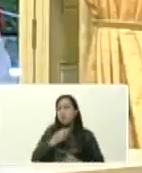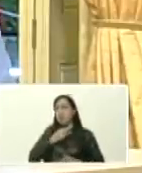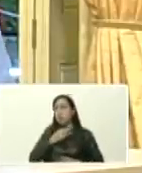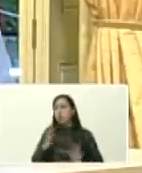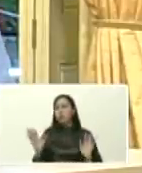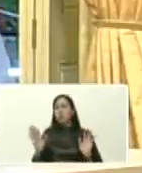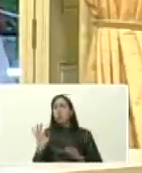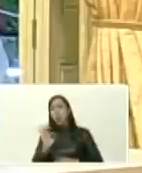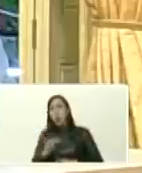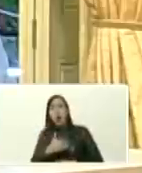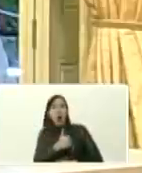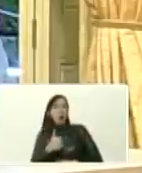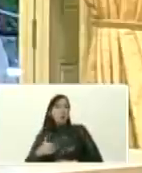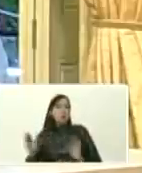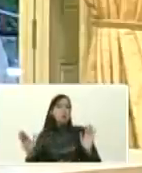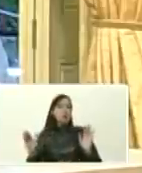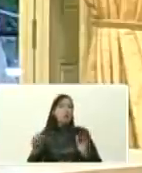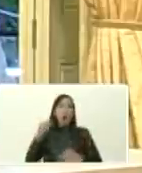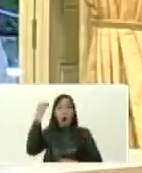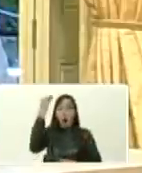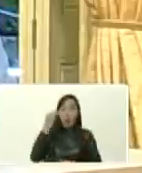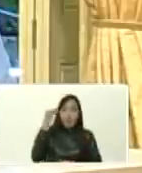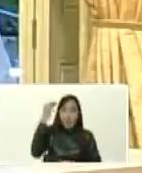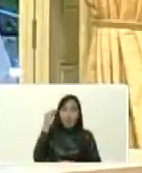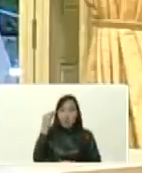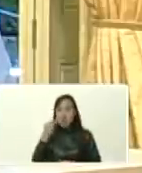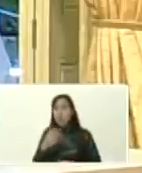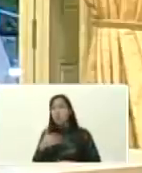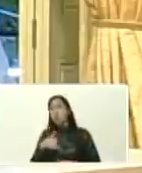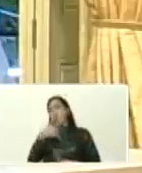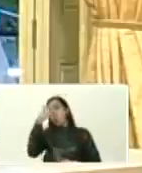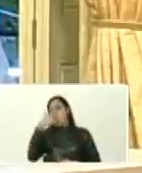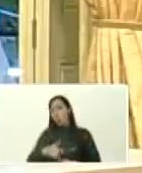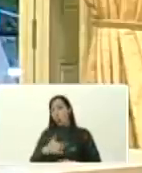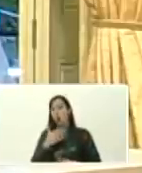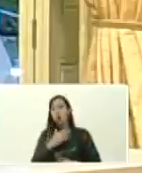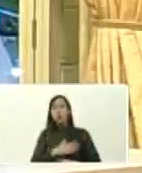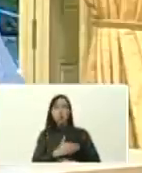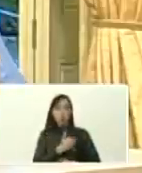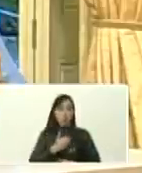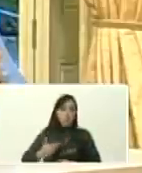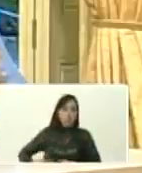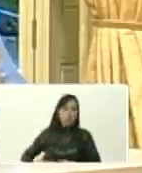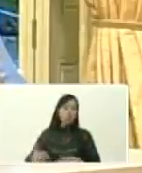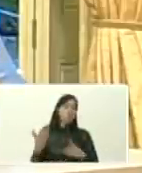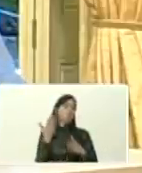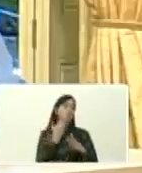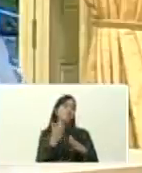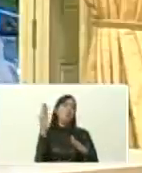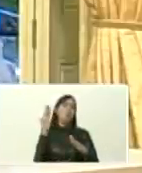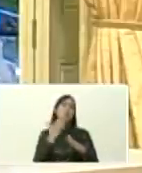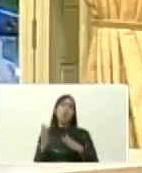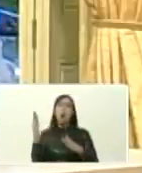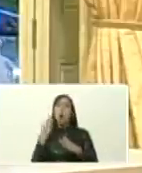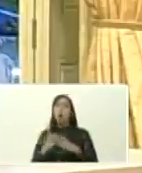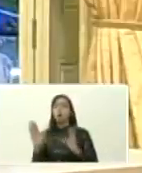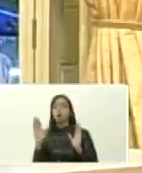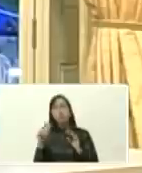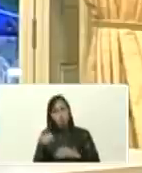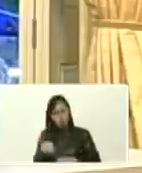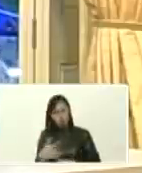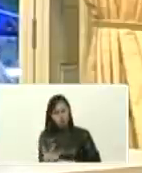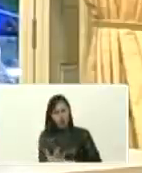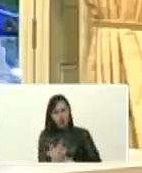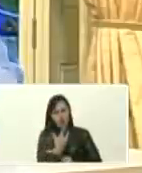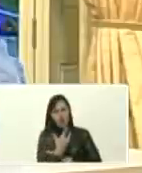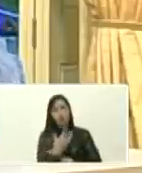quiere, que está pensando para ver si lo quiere más adelante. No importa, vale. Si me quieres,